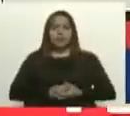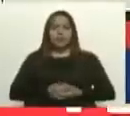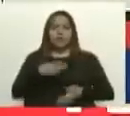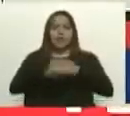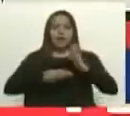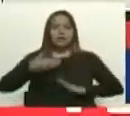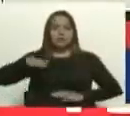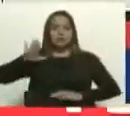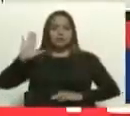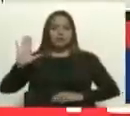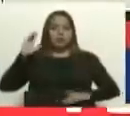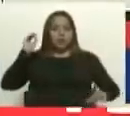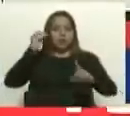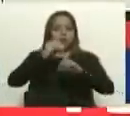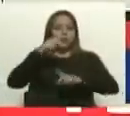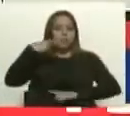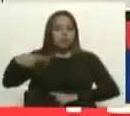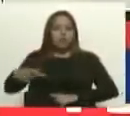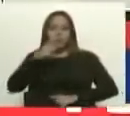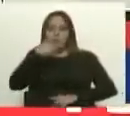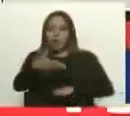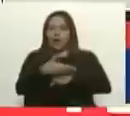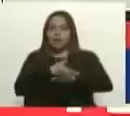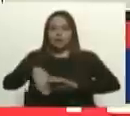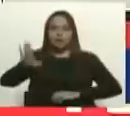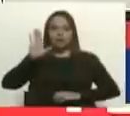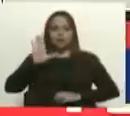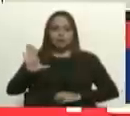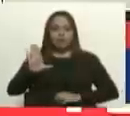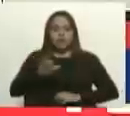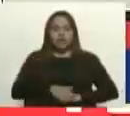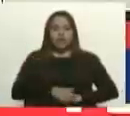juramentar los equipos políticos que no los habíamos juramentado en